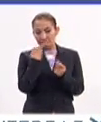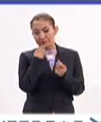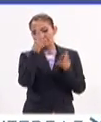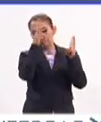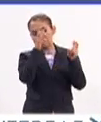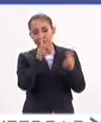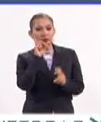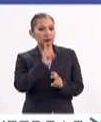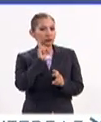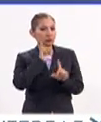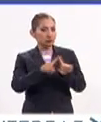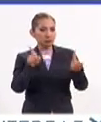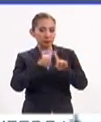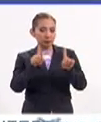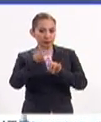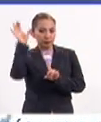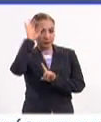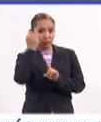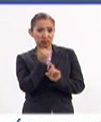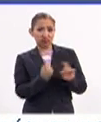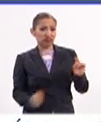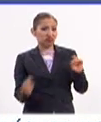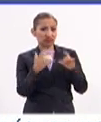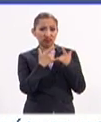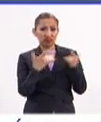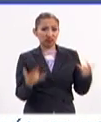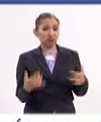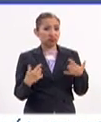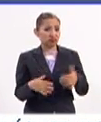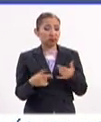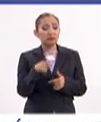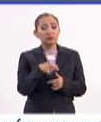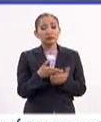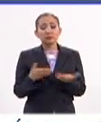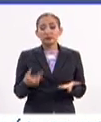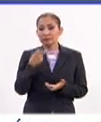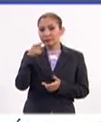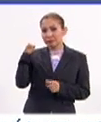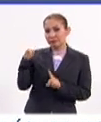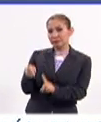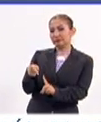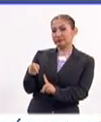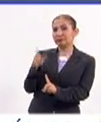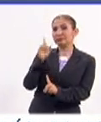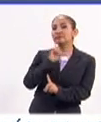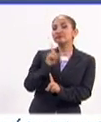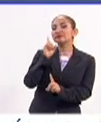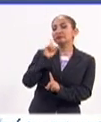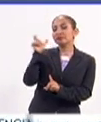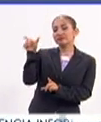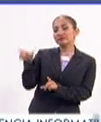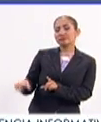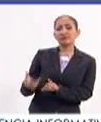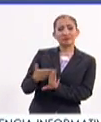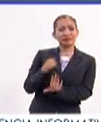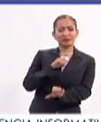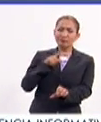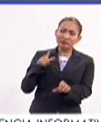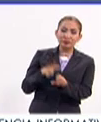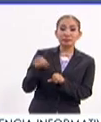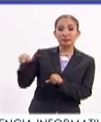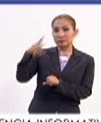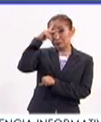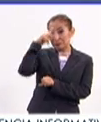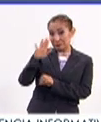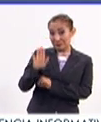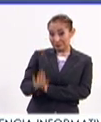platicado de mujeres en la ciencia que fueron grandes en la historia, ¿no? Sí. Pero ahora vamos a ir con una mujer muy especial. Ella